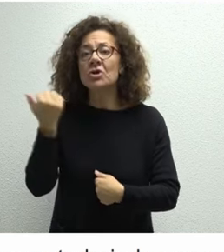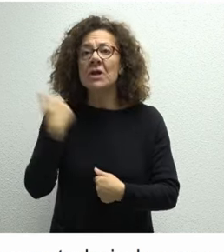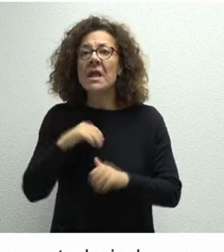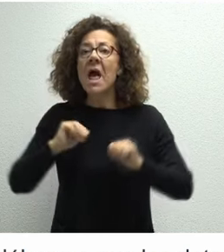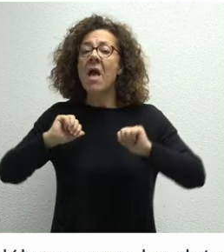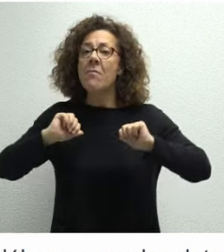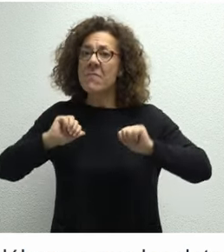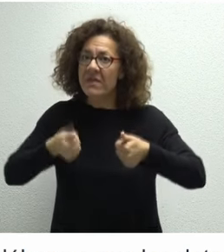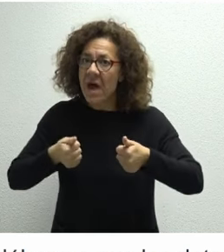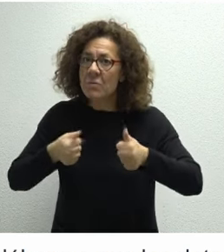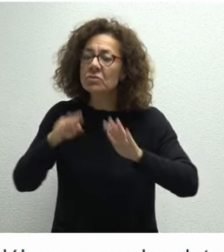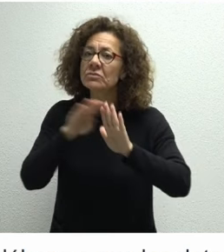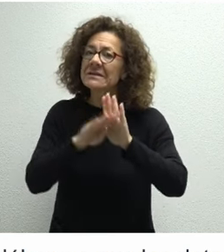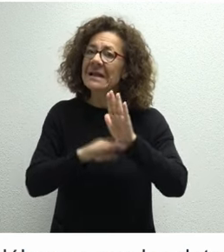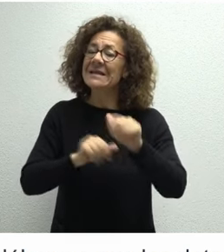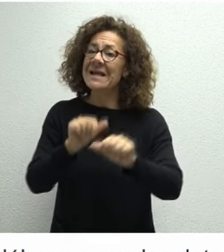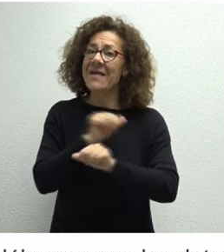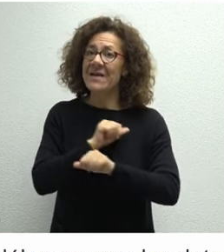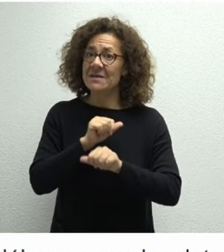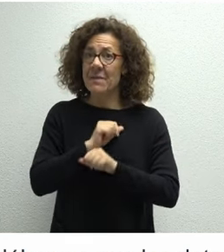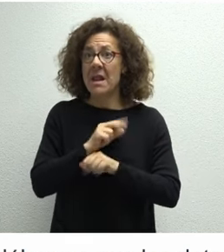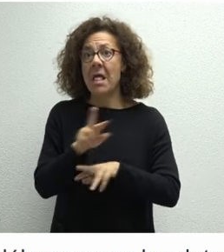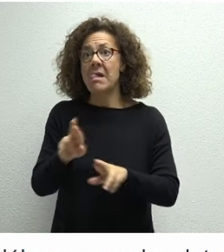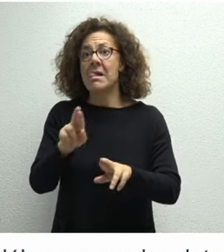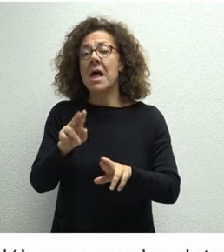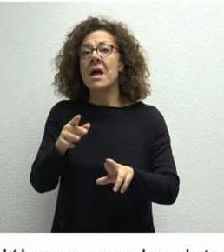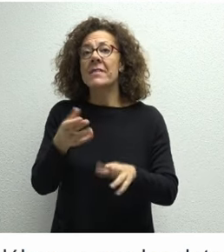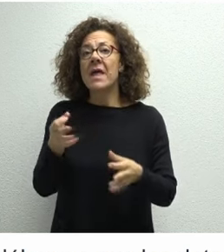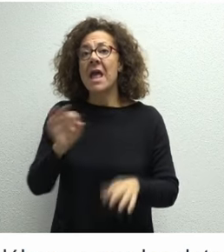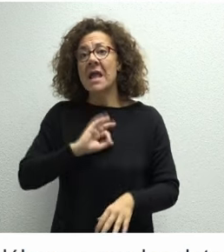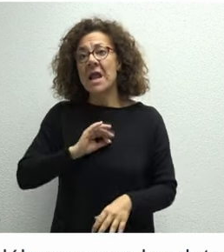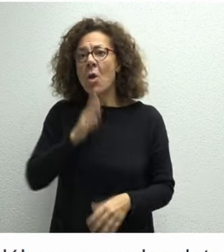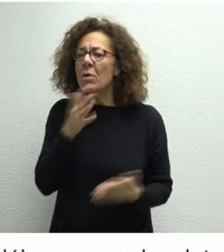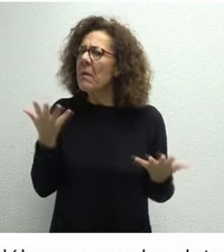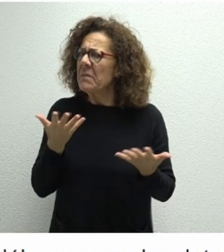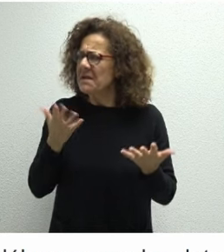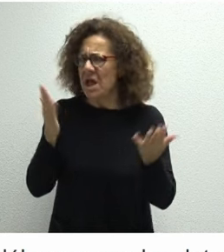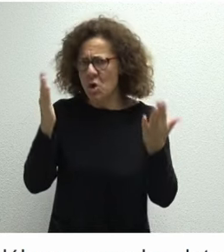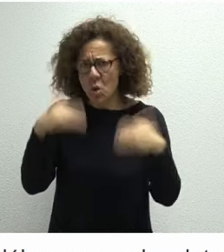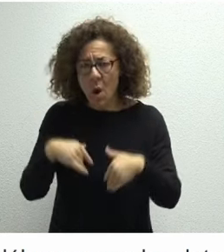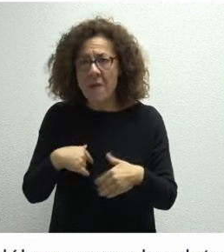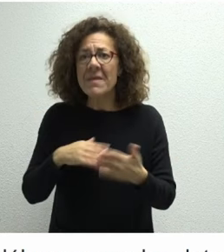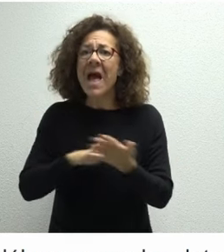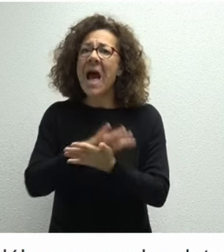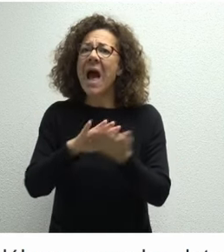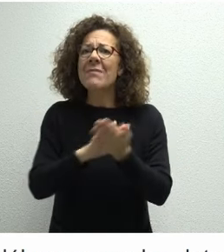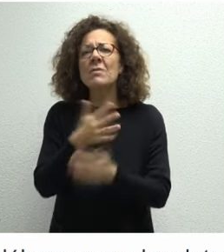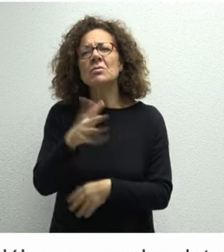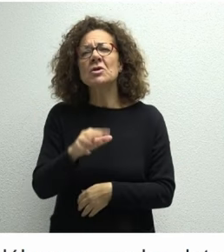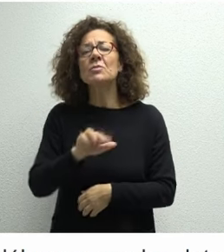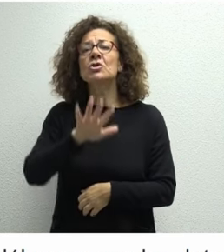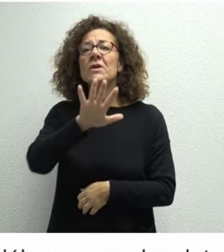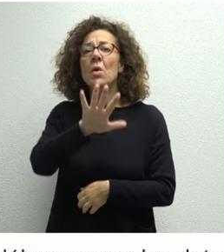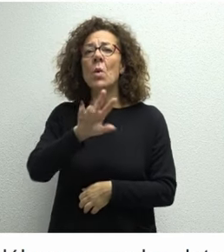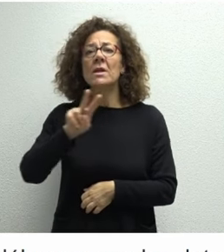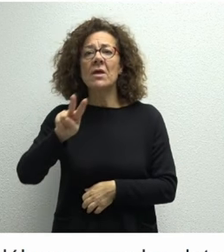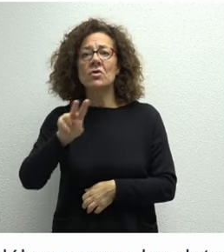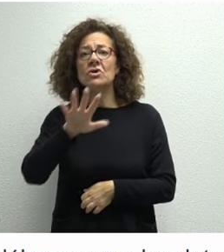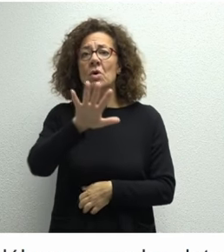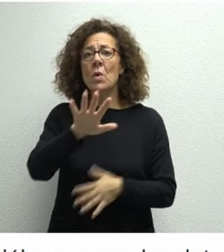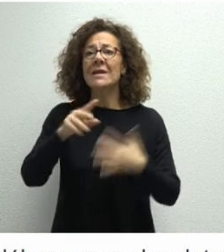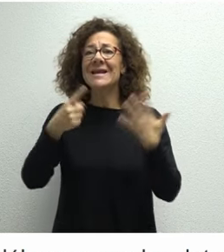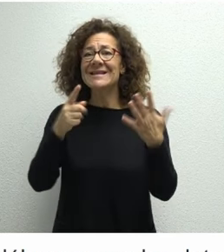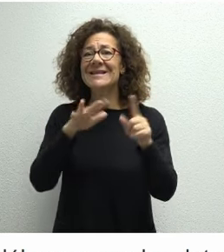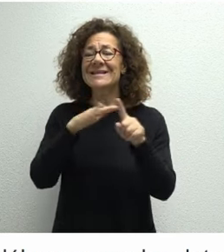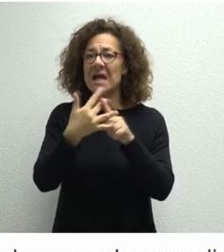dejar en en lista de espera de Cara a enero porque no urgen tanto estamos hablando de unos 52 56 casos atendidos a